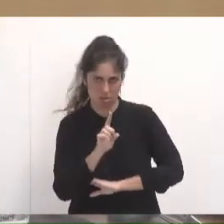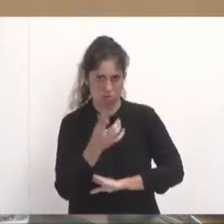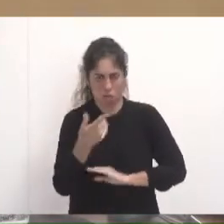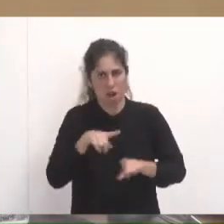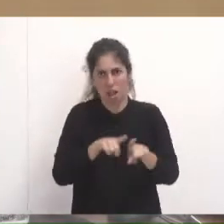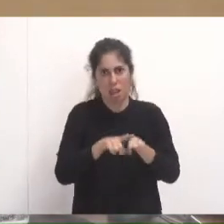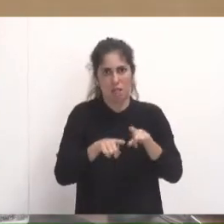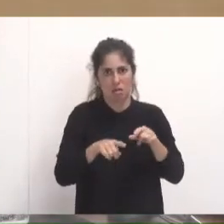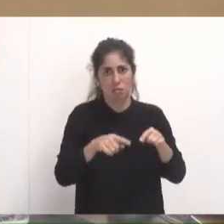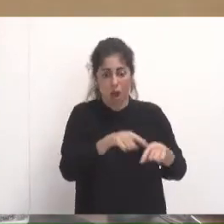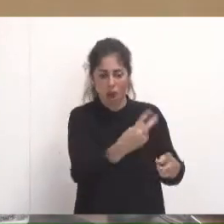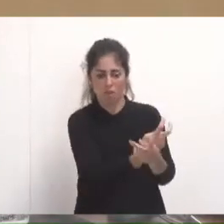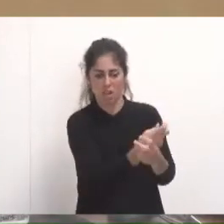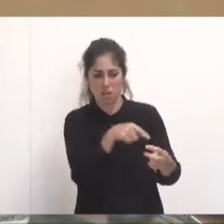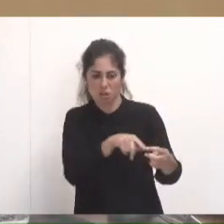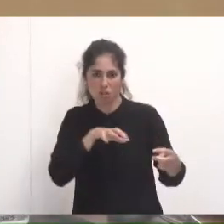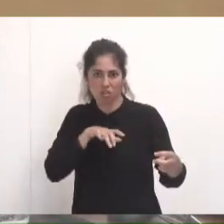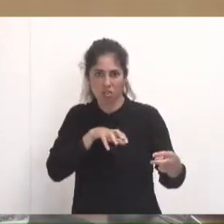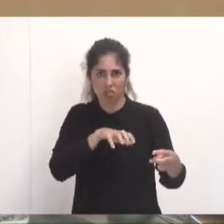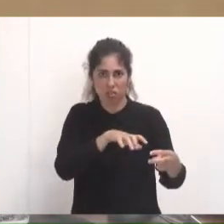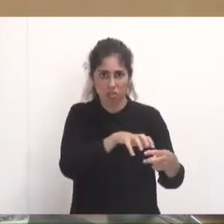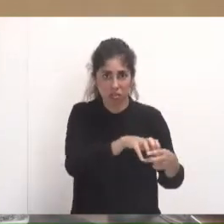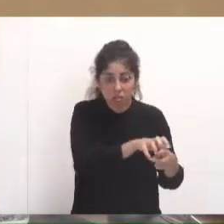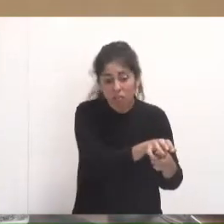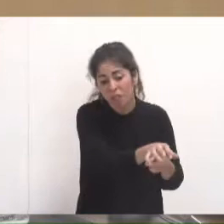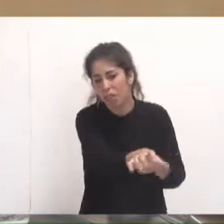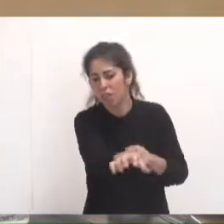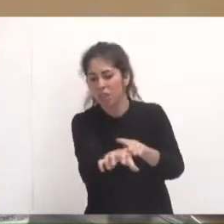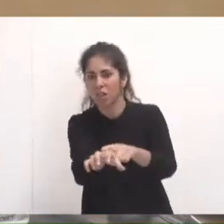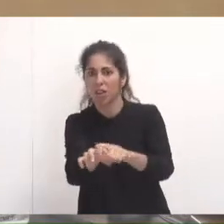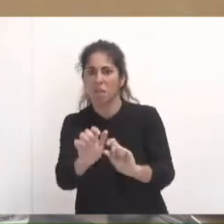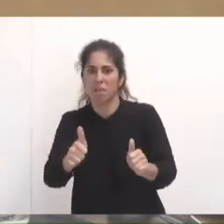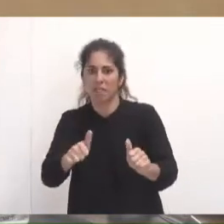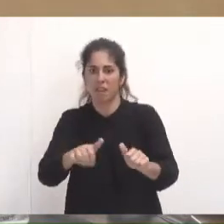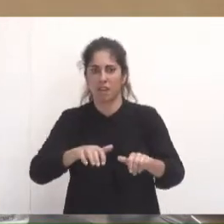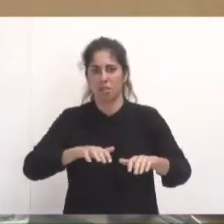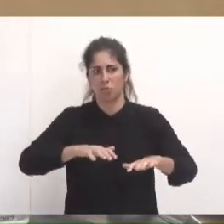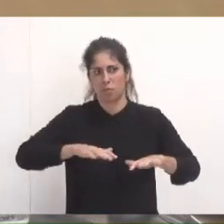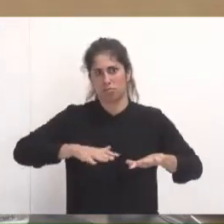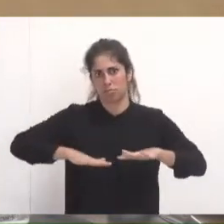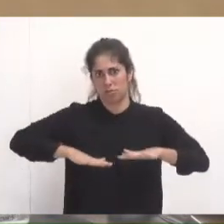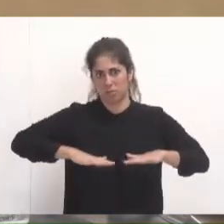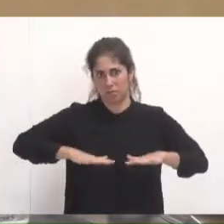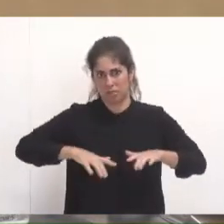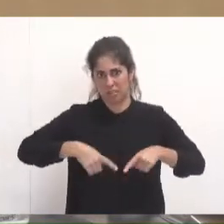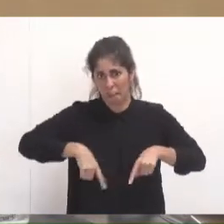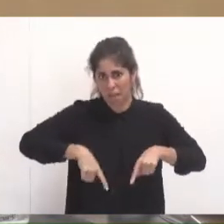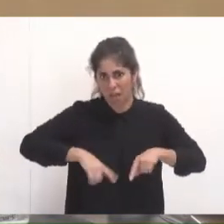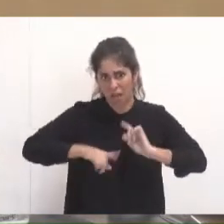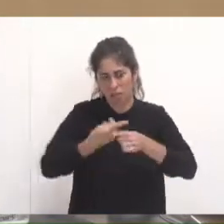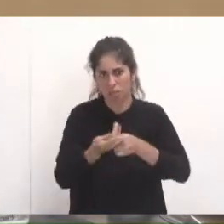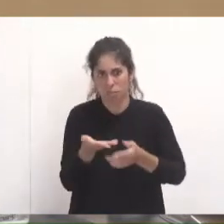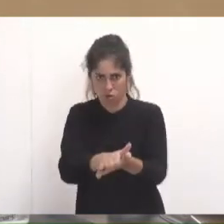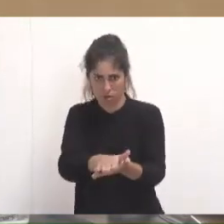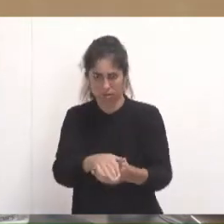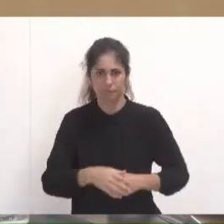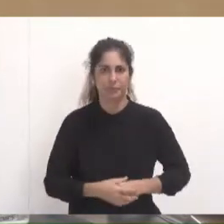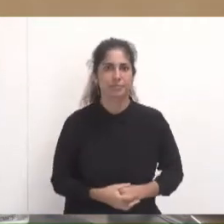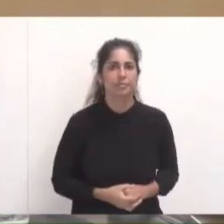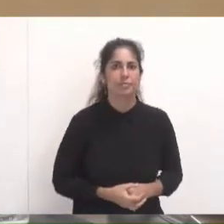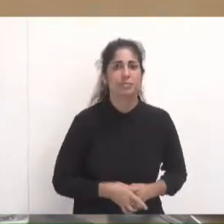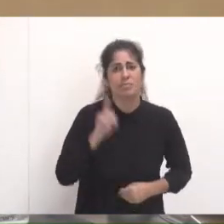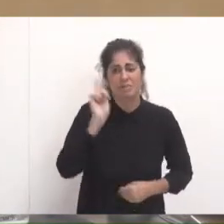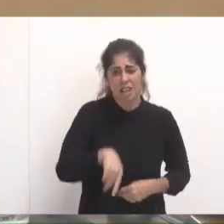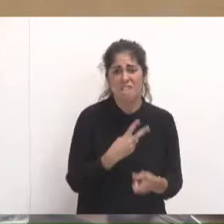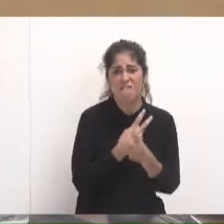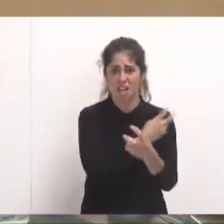se impregna de ese producto, empieza a temblar, según nos comenta el profesor Gabú, y muere. Y también se pasa en el veneno entre unas